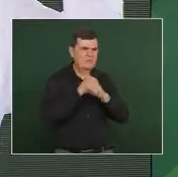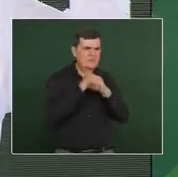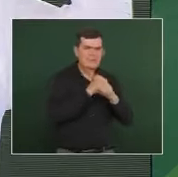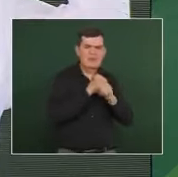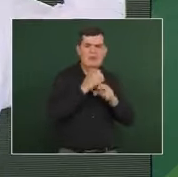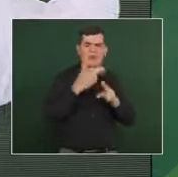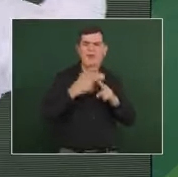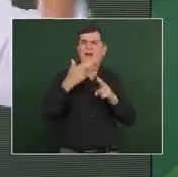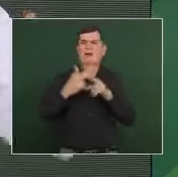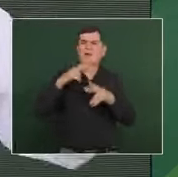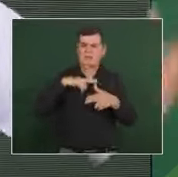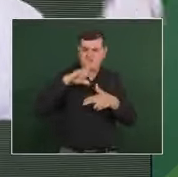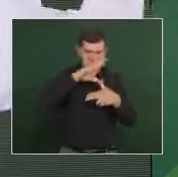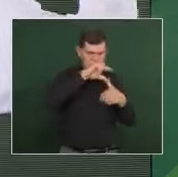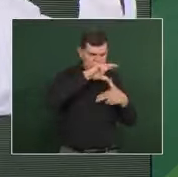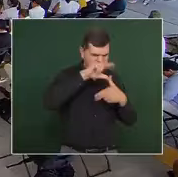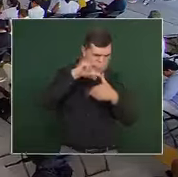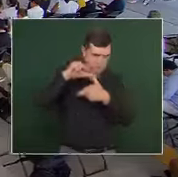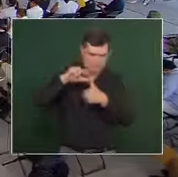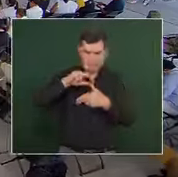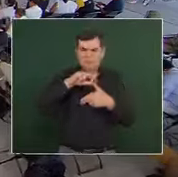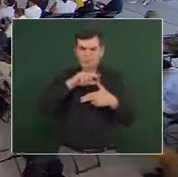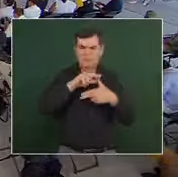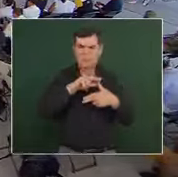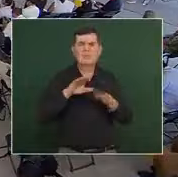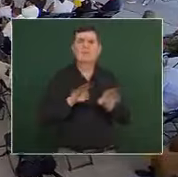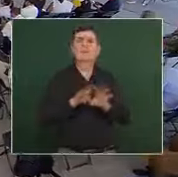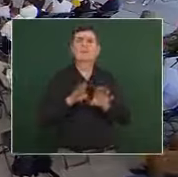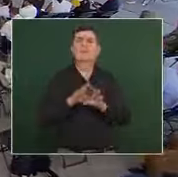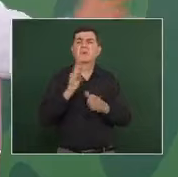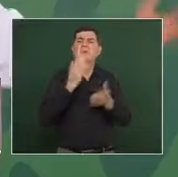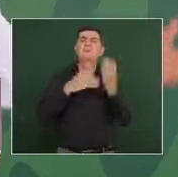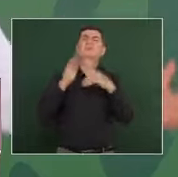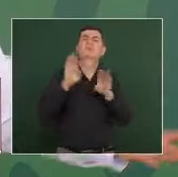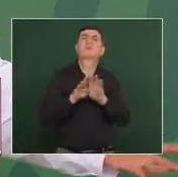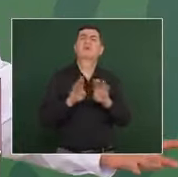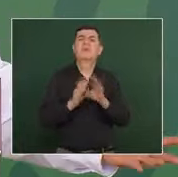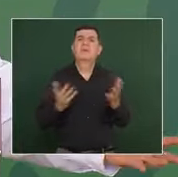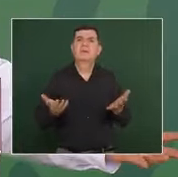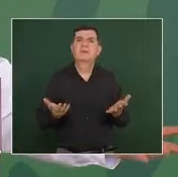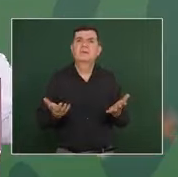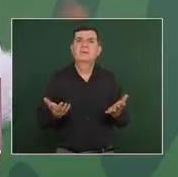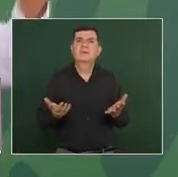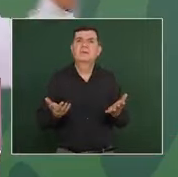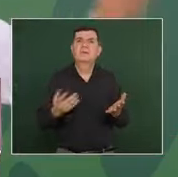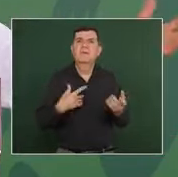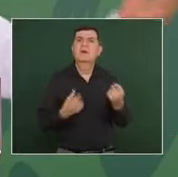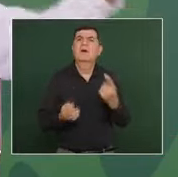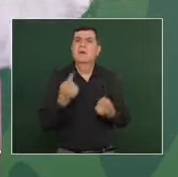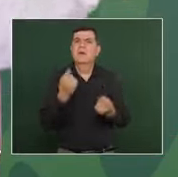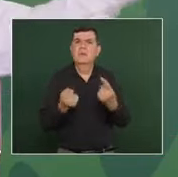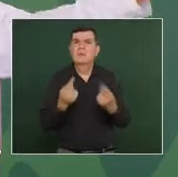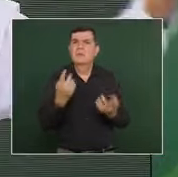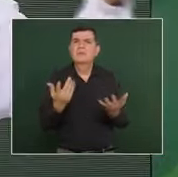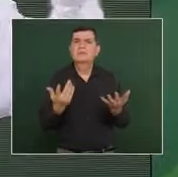Hasta viene el huracán y ¿cómo salimos adelante? Algunos